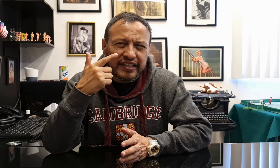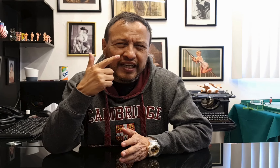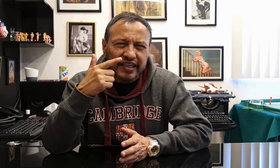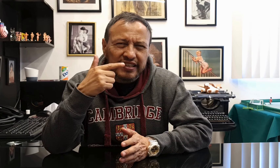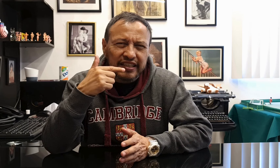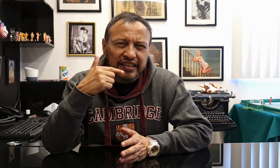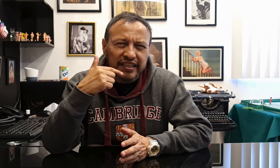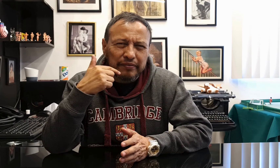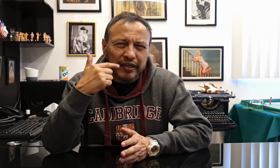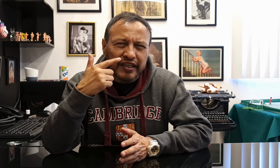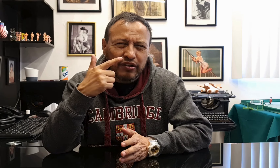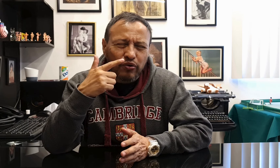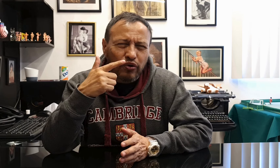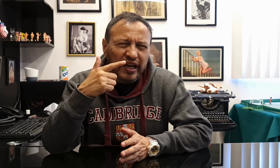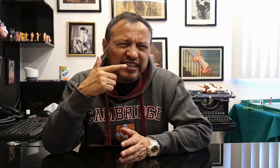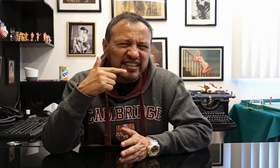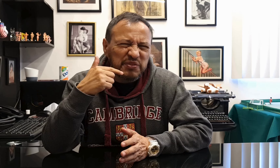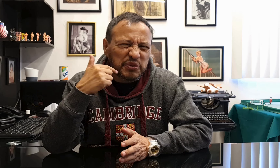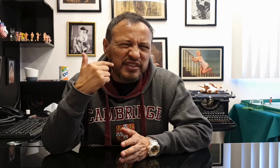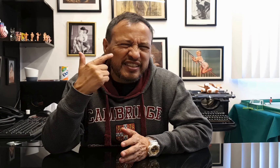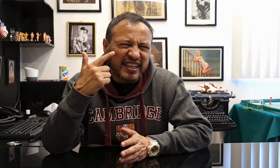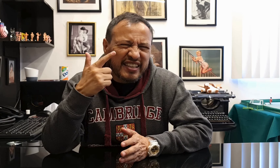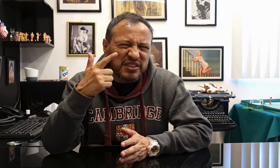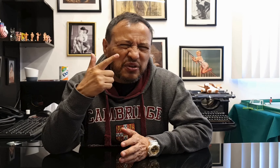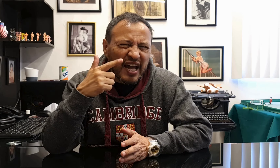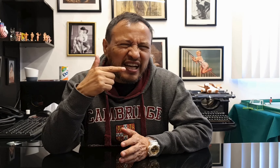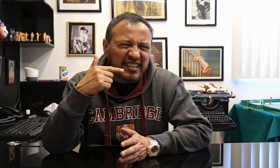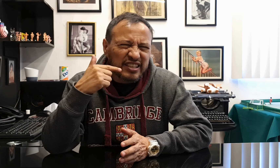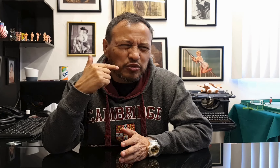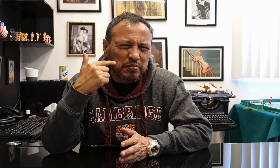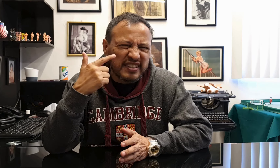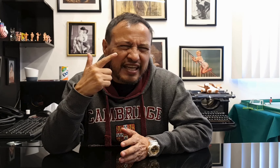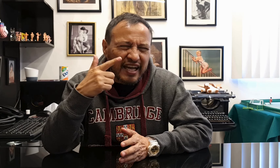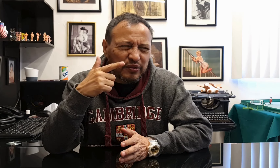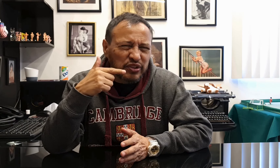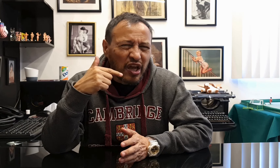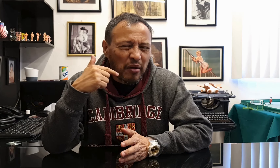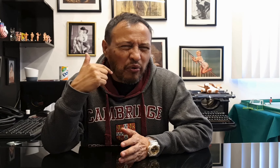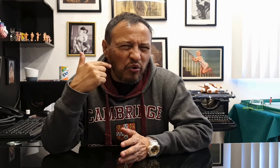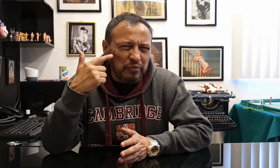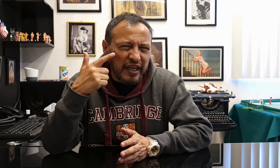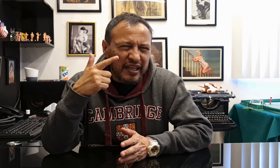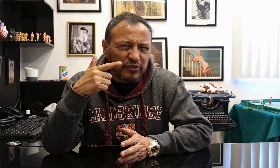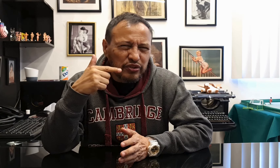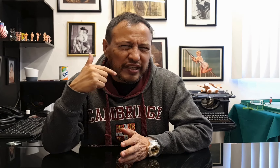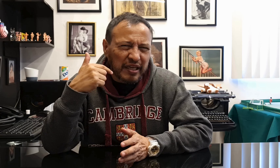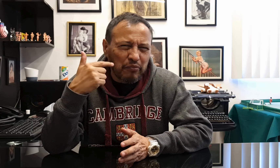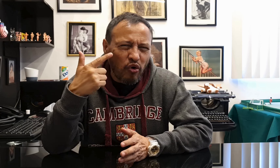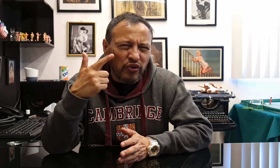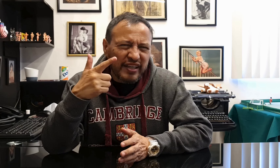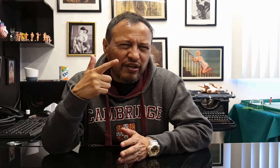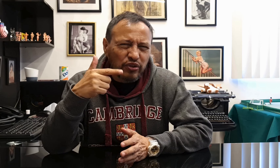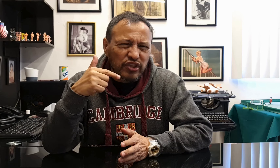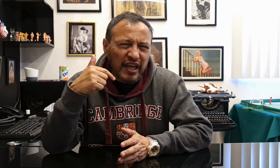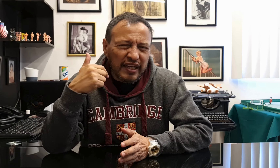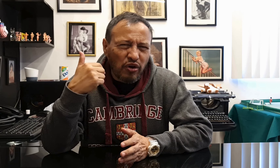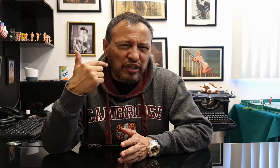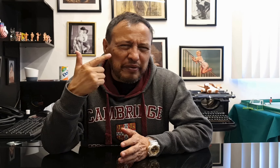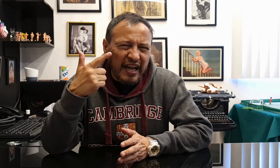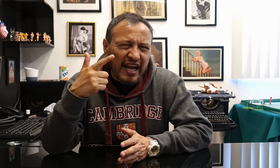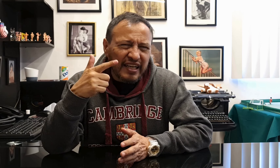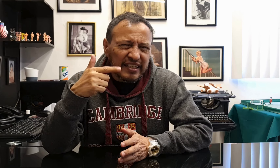pura grilla que tiene que ver con organismos internacionales auspiciados por gobiernos